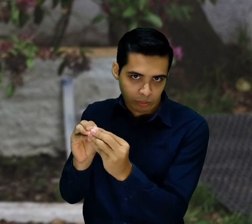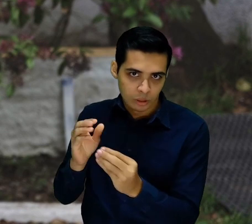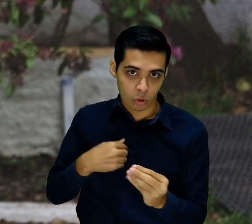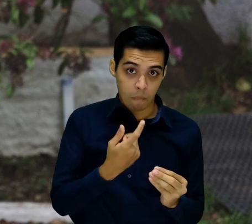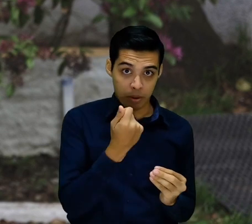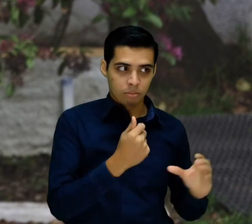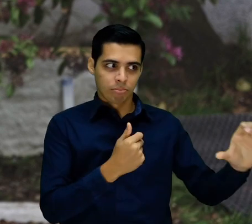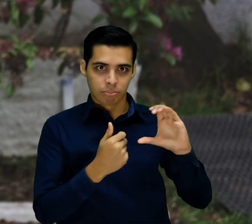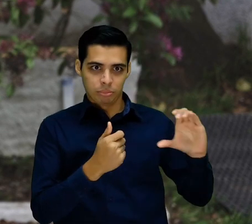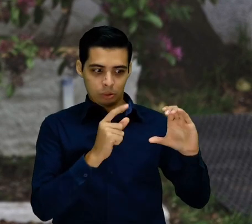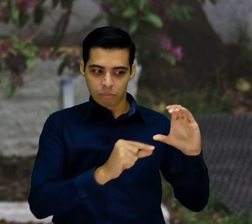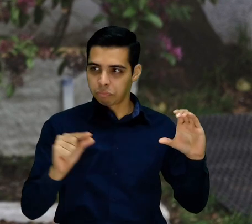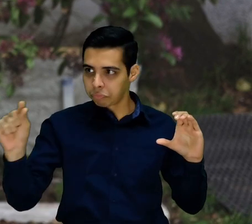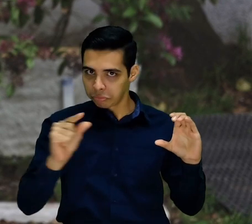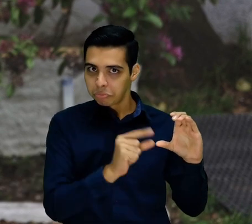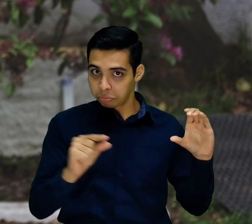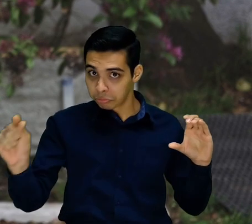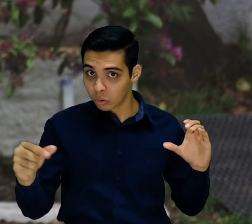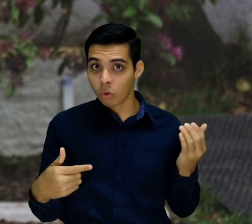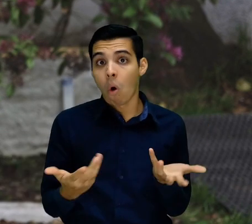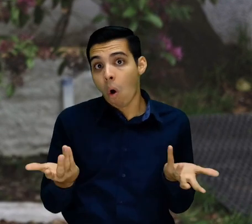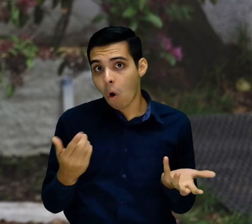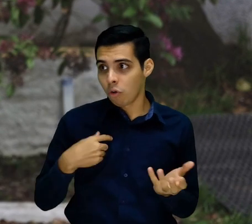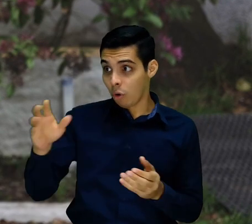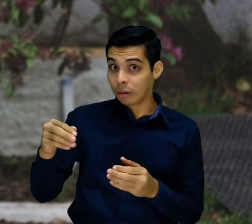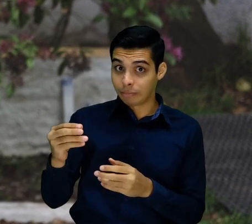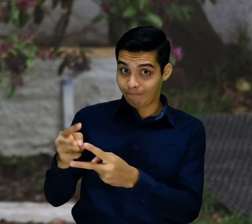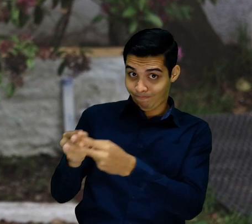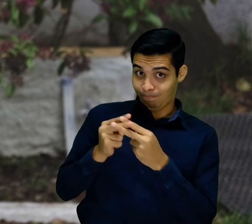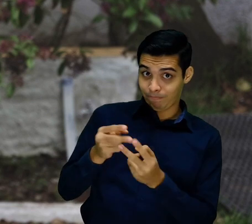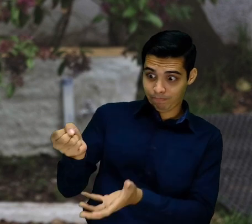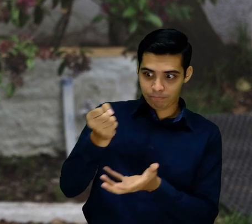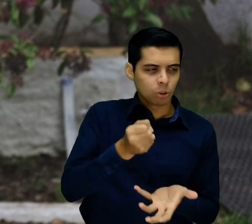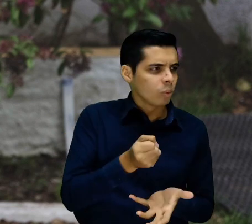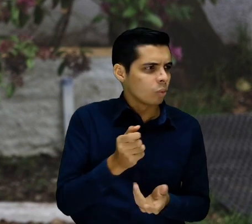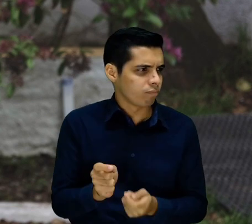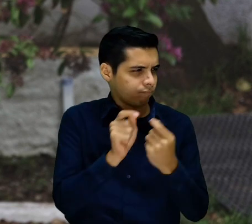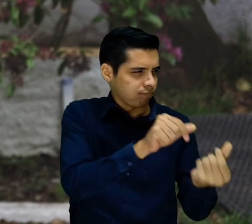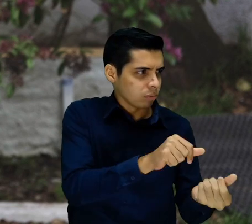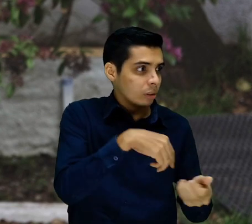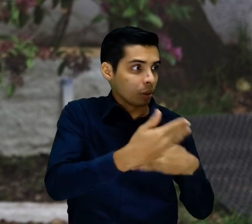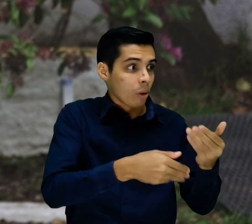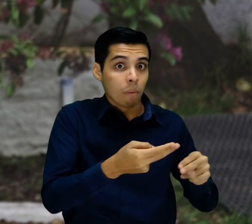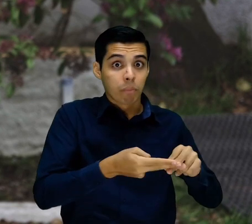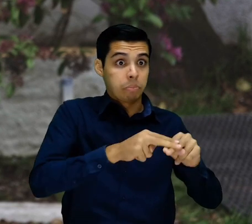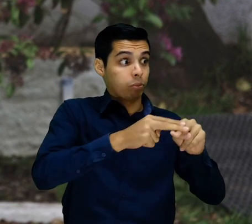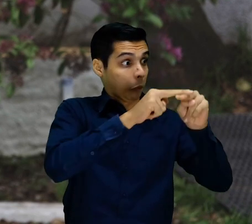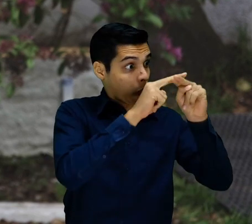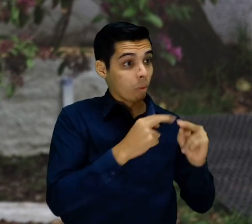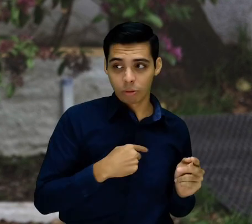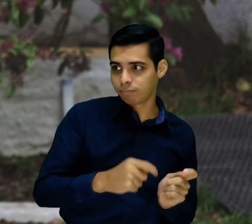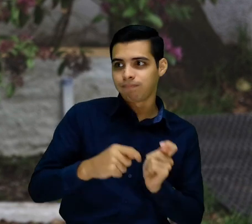con nuestros ingresos mensuales o también con los resultados de dicha inversión. De hecho, este es un método que usan las